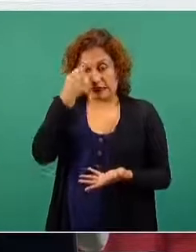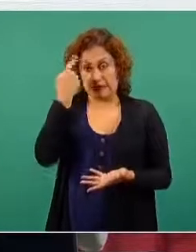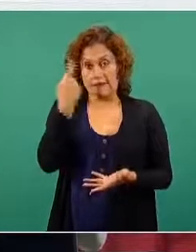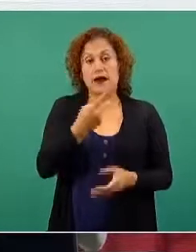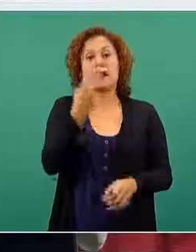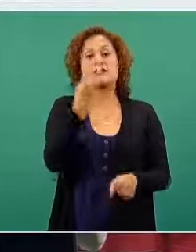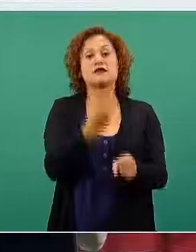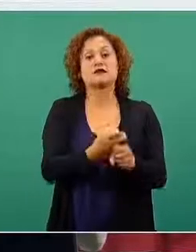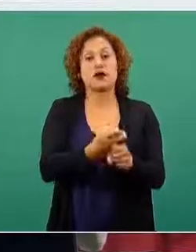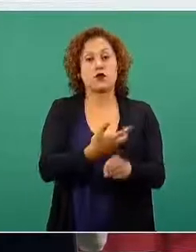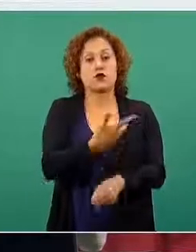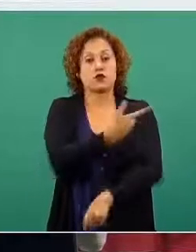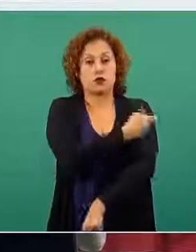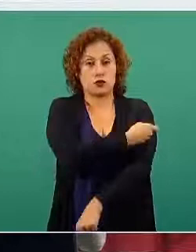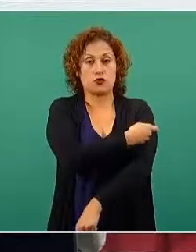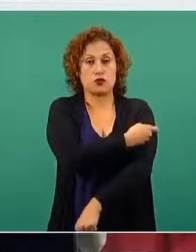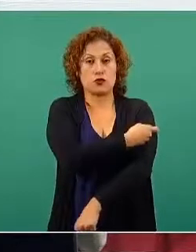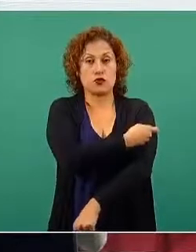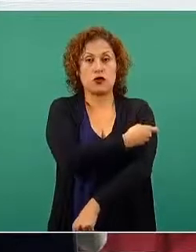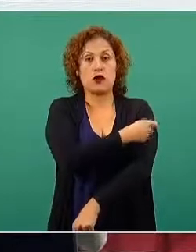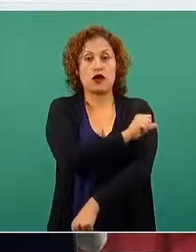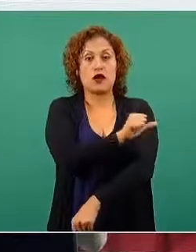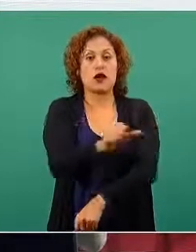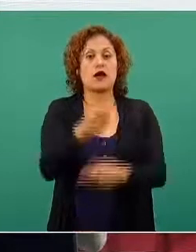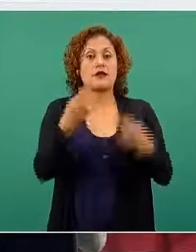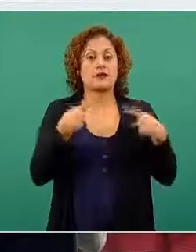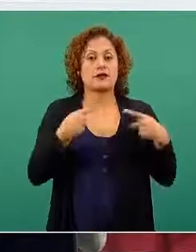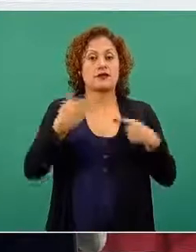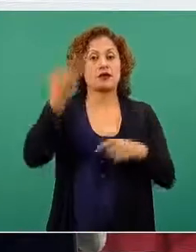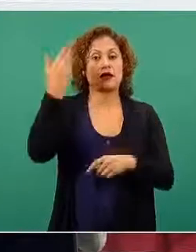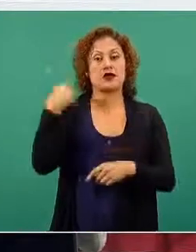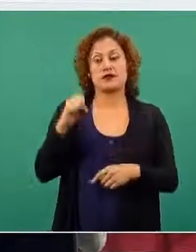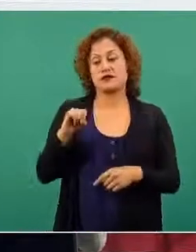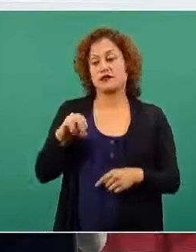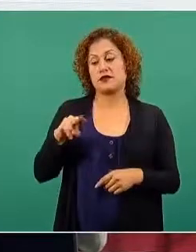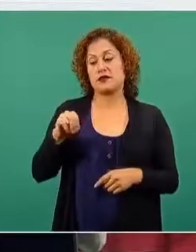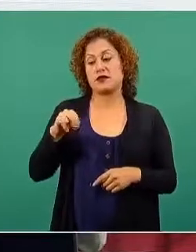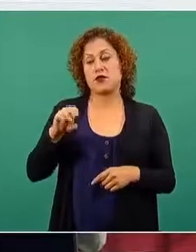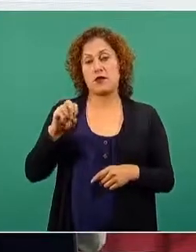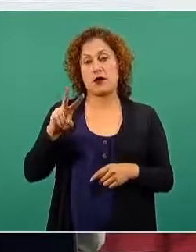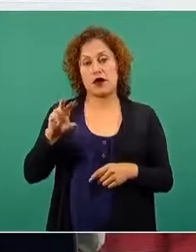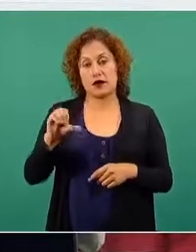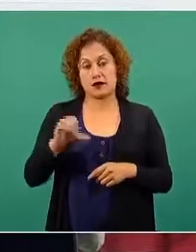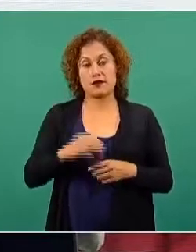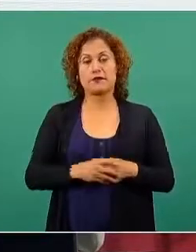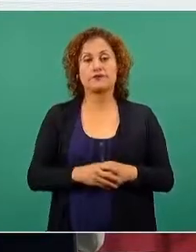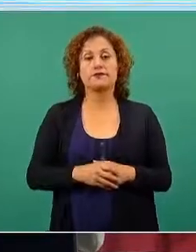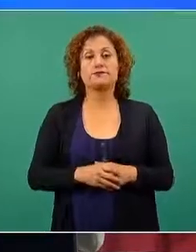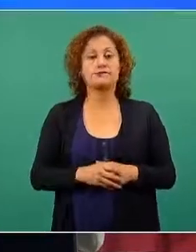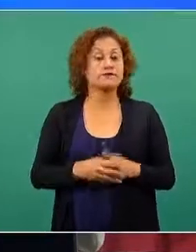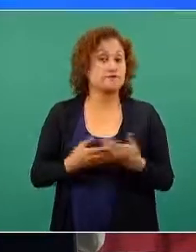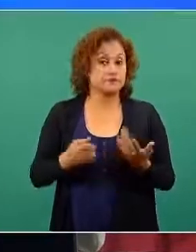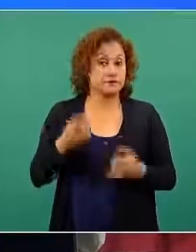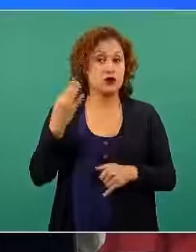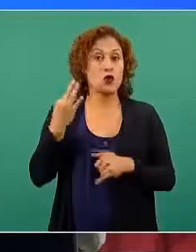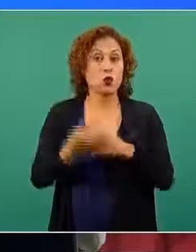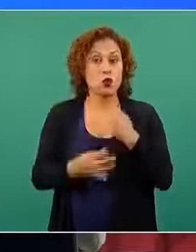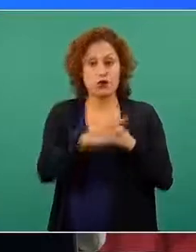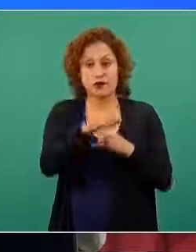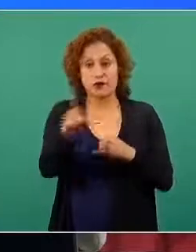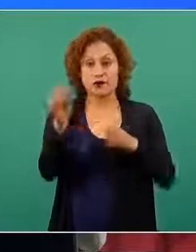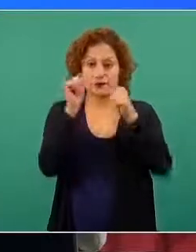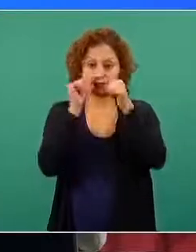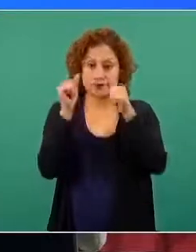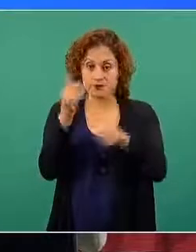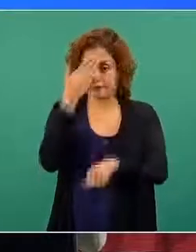de las personas que recibieron la vacuna Sinovac. Y el último es un recordatorio, hay un número